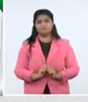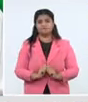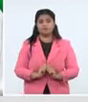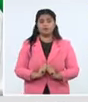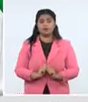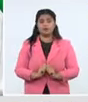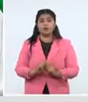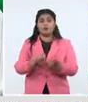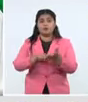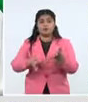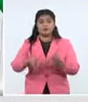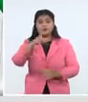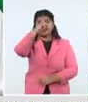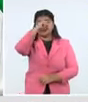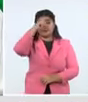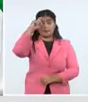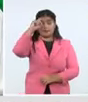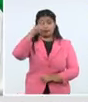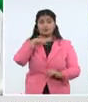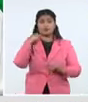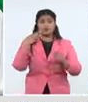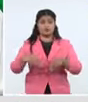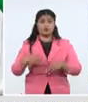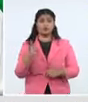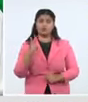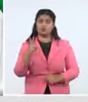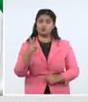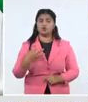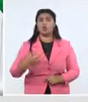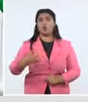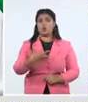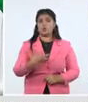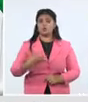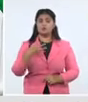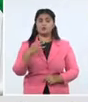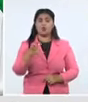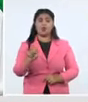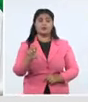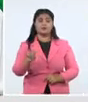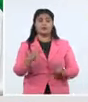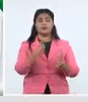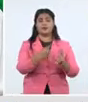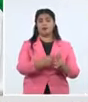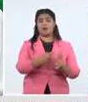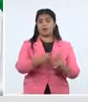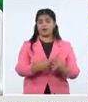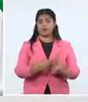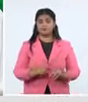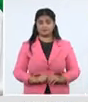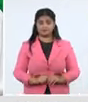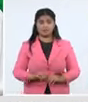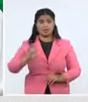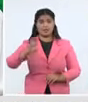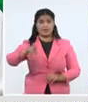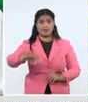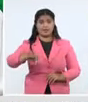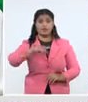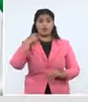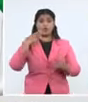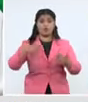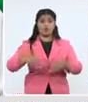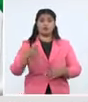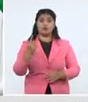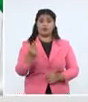de Santi Espíritu 2 fallecidos, de los municipios La Sierpe y Aguajay. En Pinar del Río fallece una persona